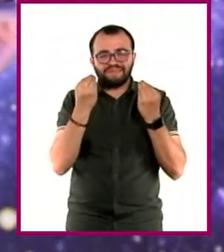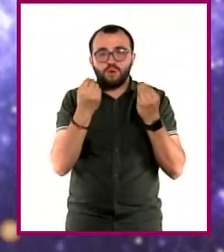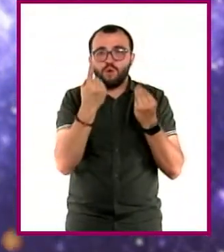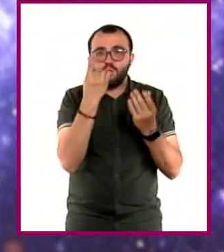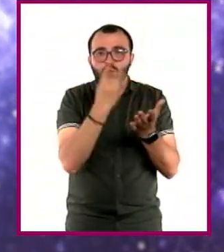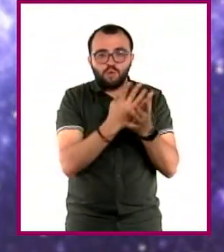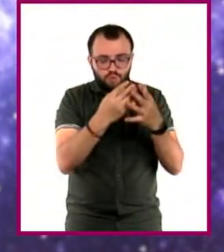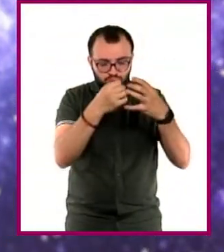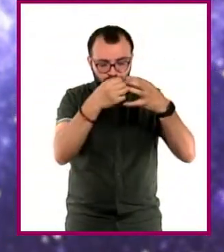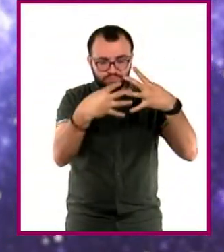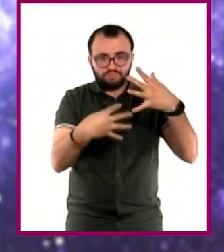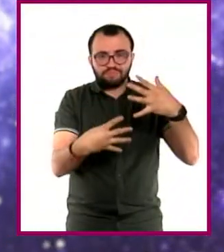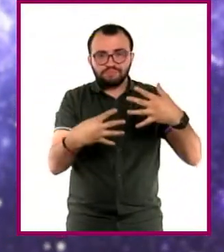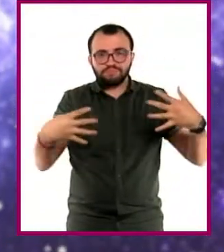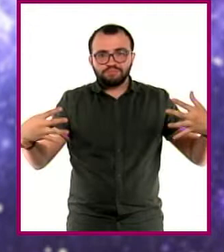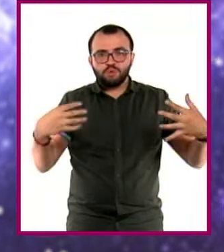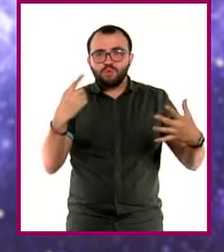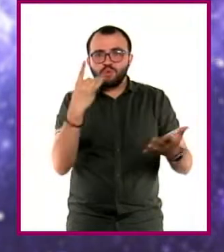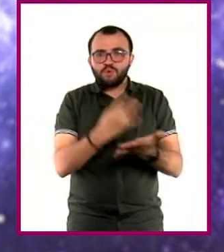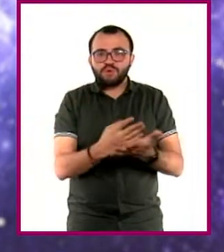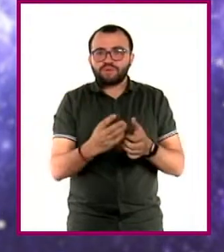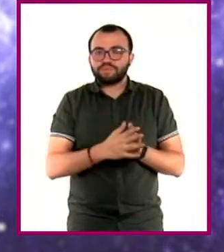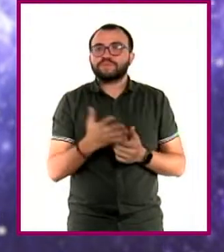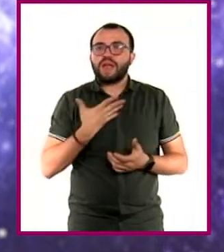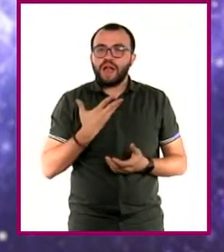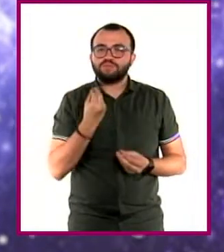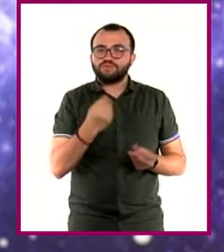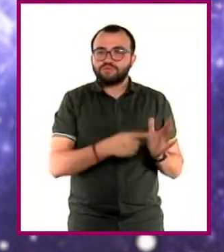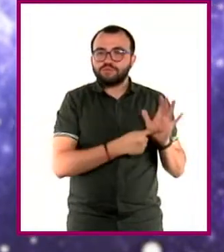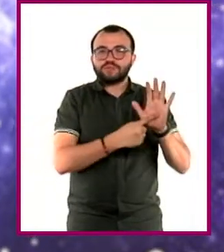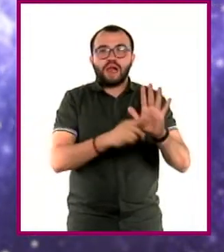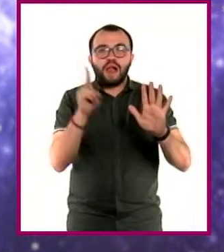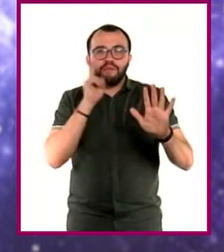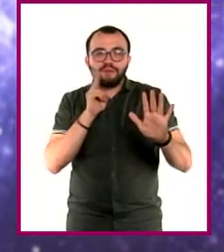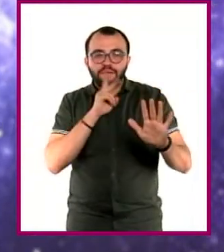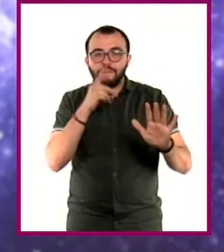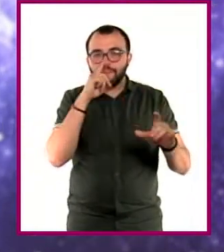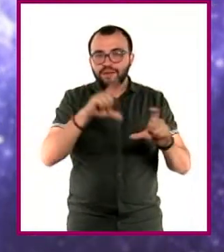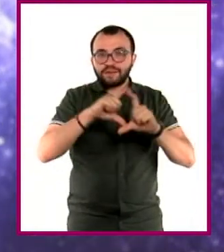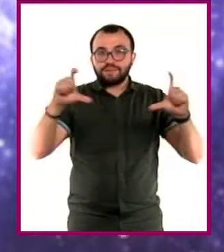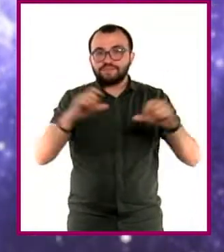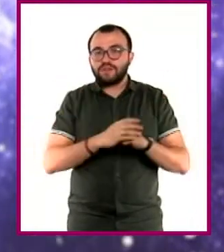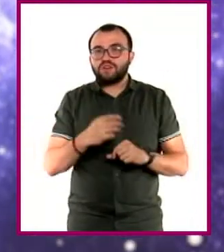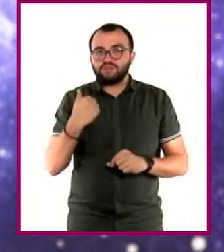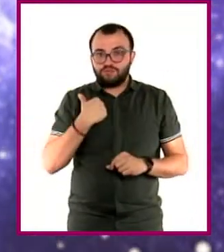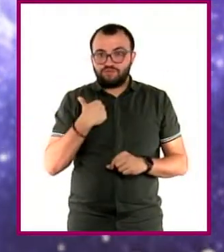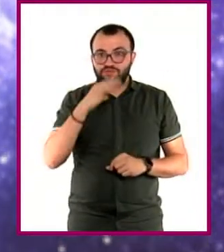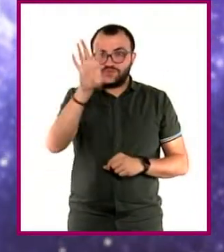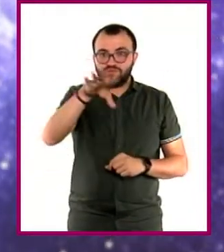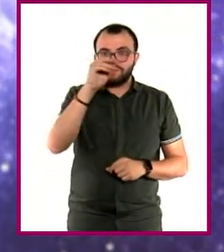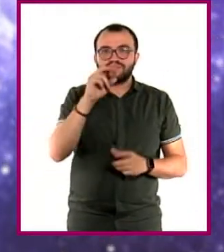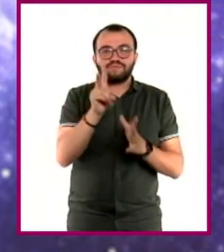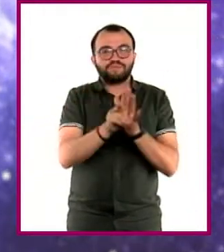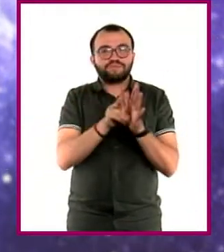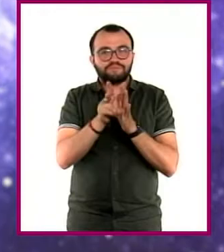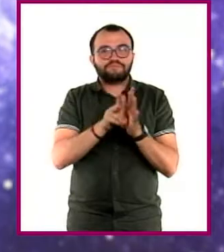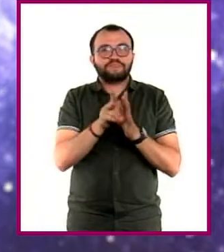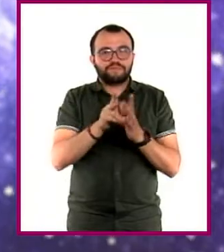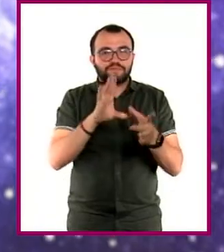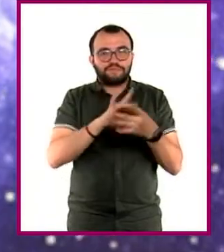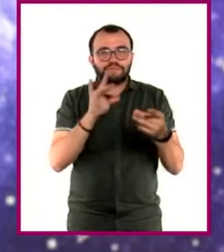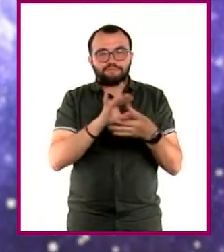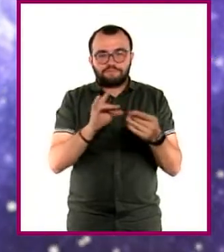que hubo varias propuestas para organizar y representar los elementos químicos. Y justo me encontré con un video que lo explica en detalle.